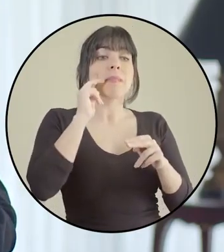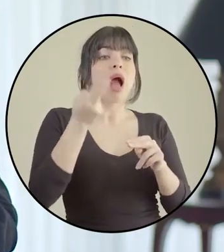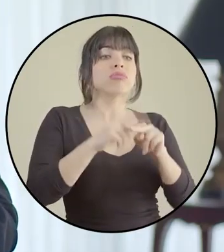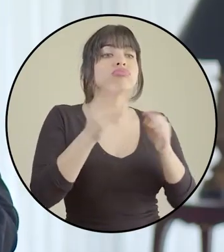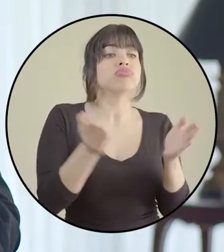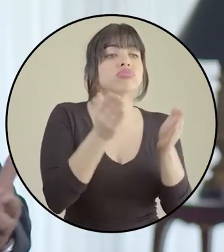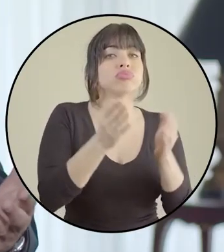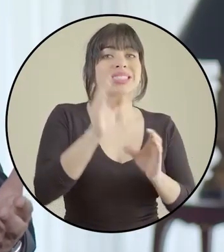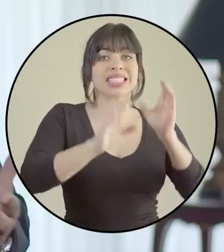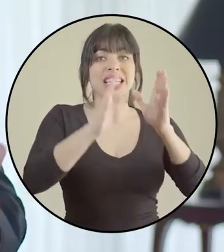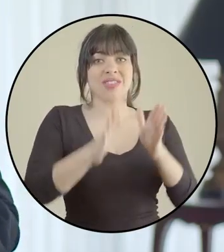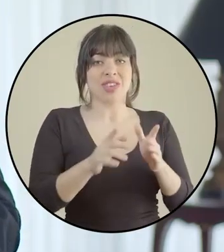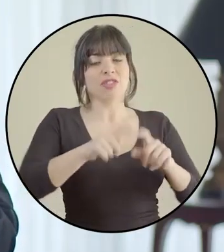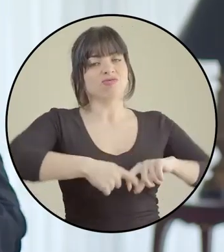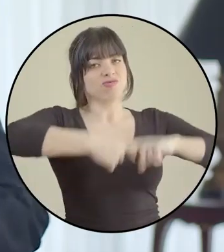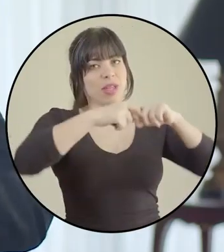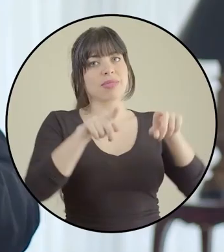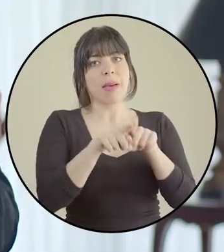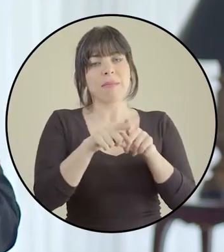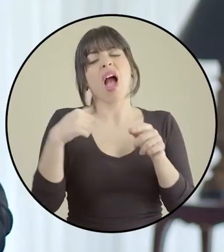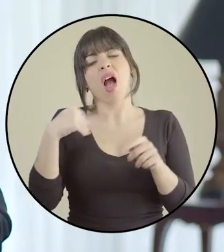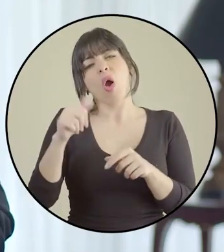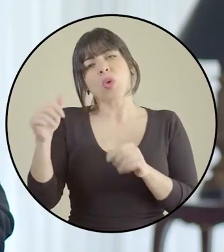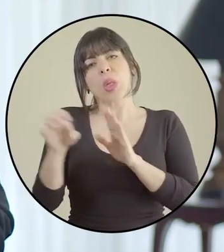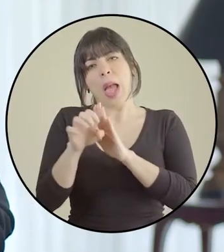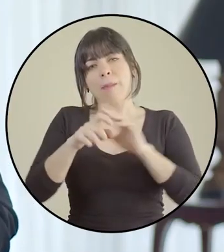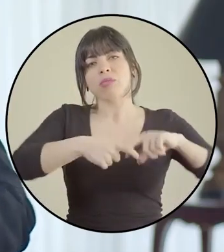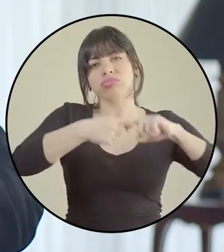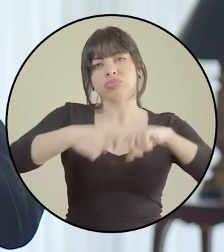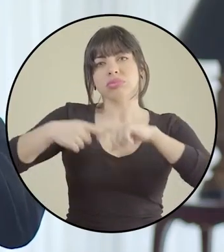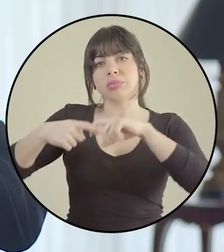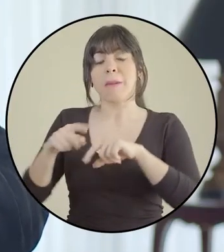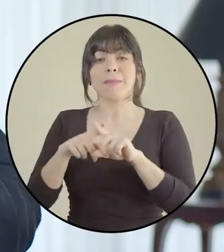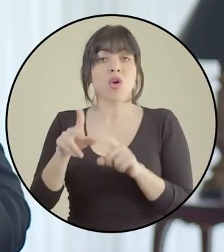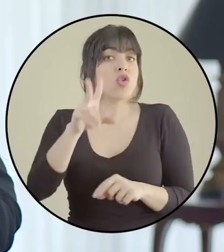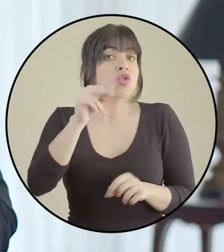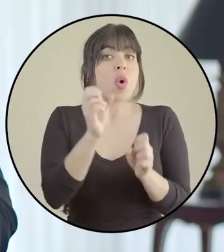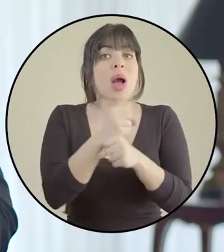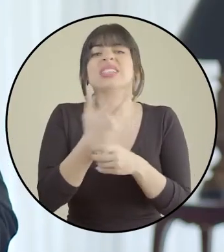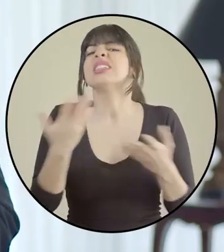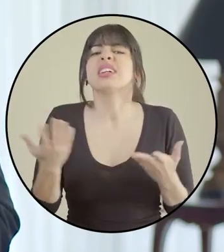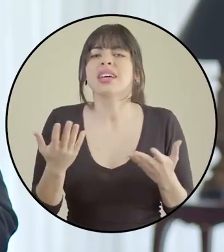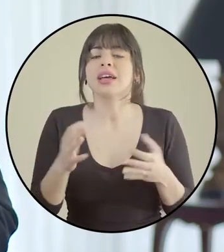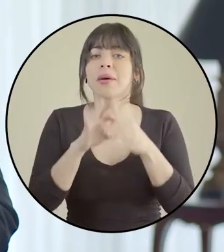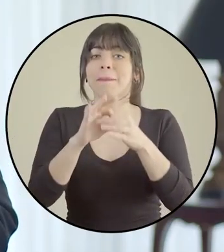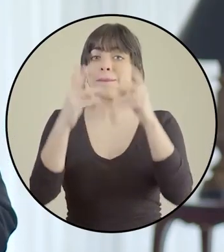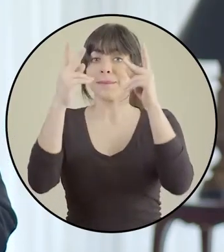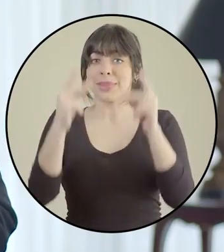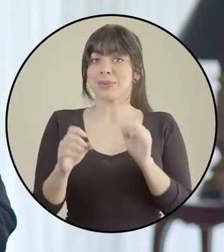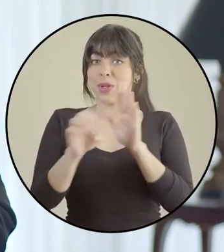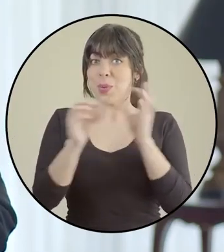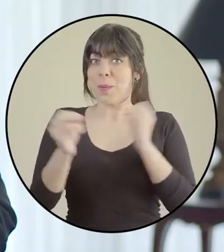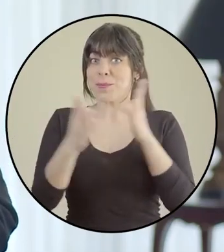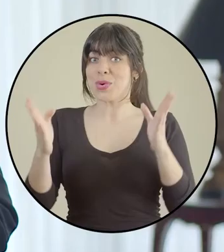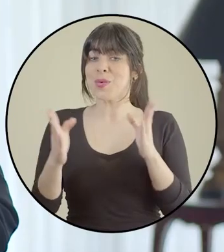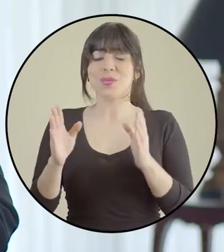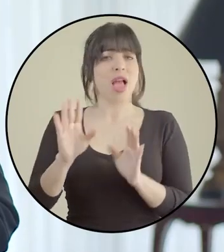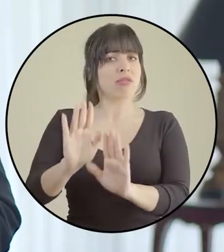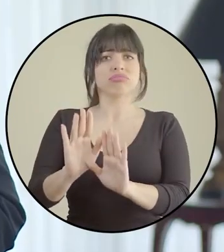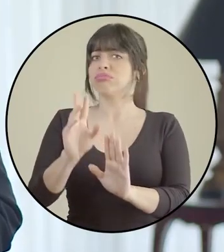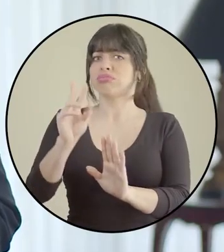Científicos, para citar apenas dos ejemplos, entre muchos otros. Lo que no vamos a hacer es rebajar el presupuesto en educación